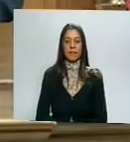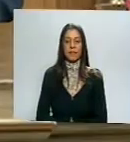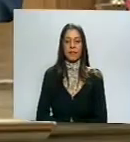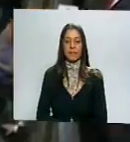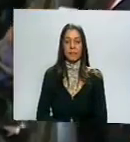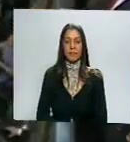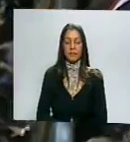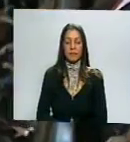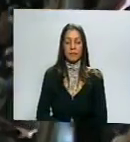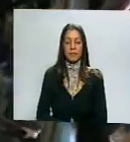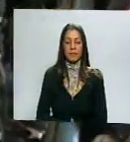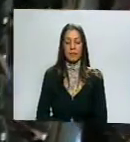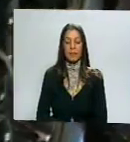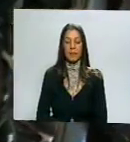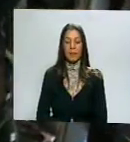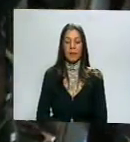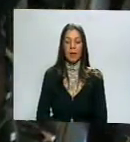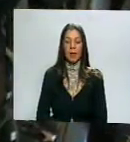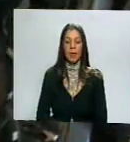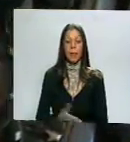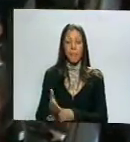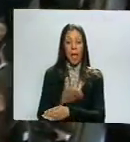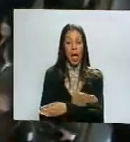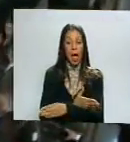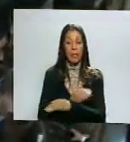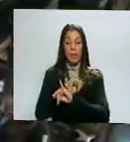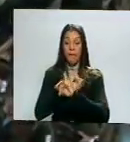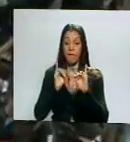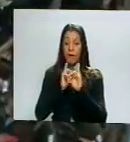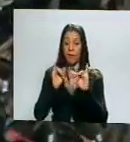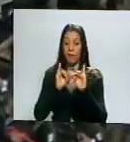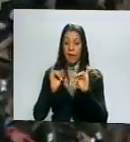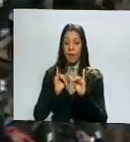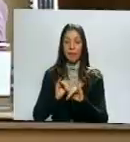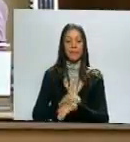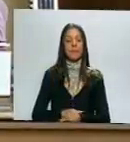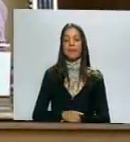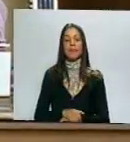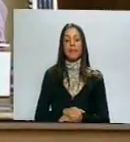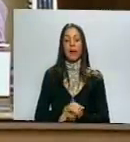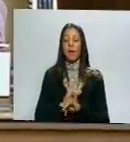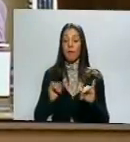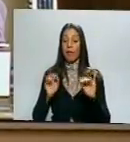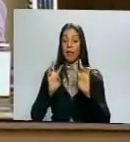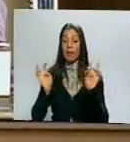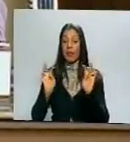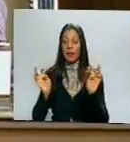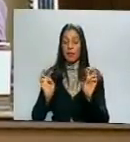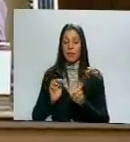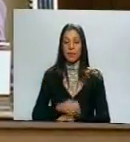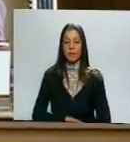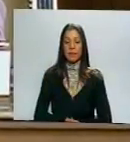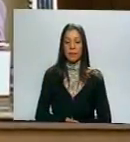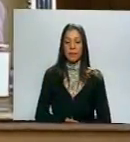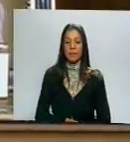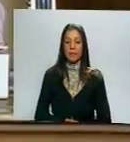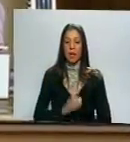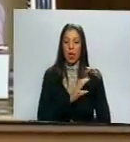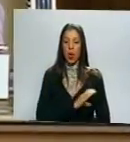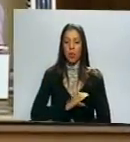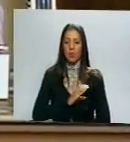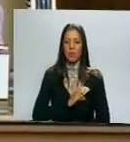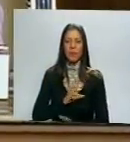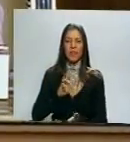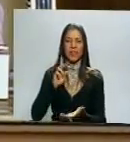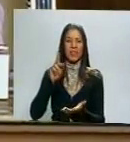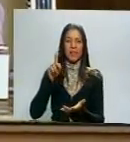presidenta. Yo quiero, antes de cerrar esta sesión, una vez que ha sido agotada la materia, indicar a la Comisión de Participación